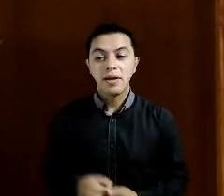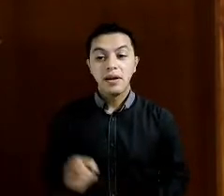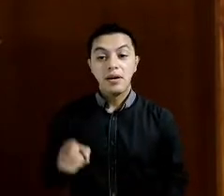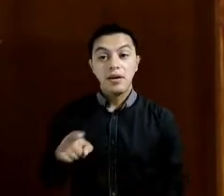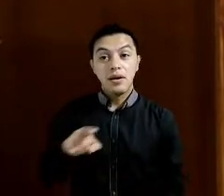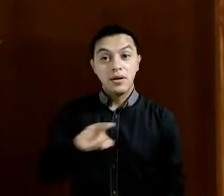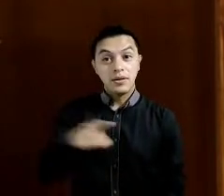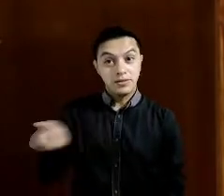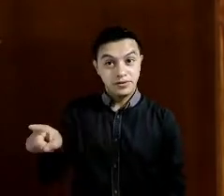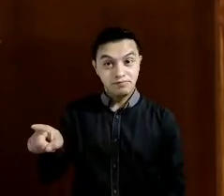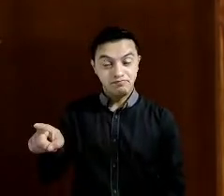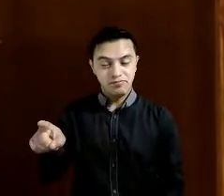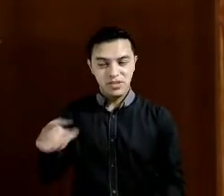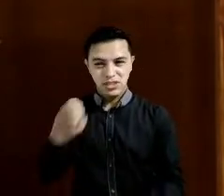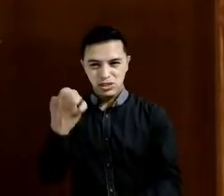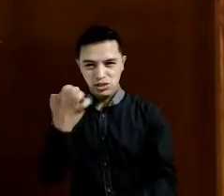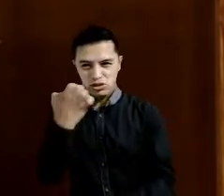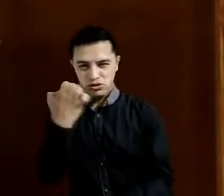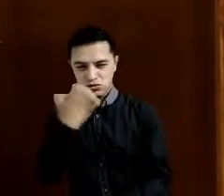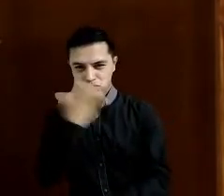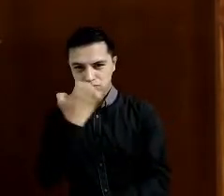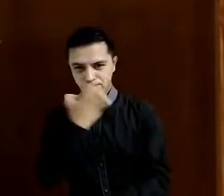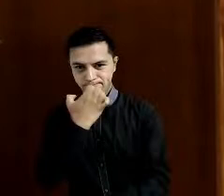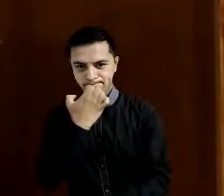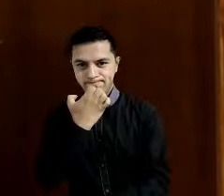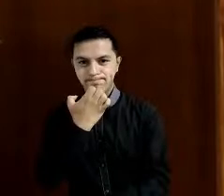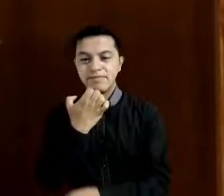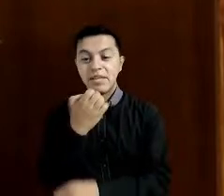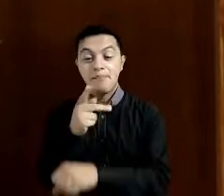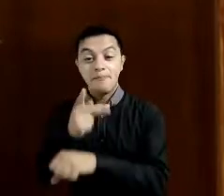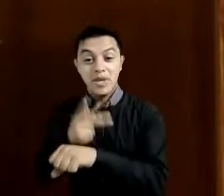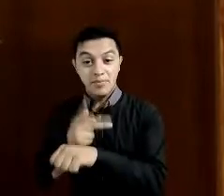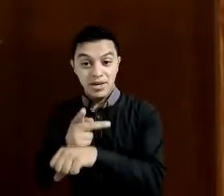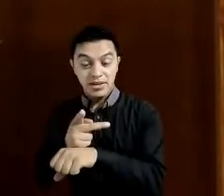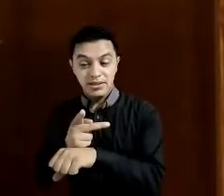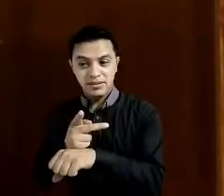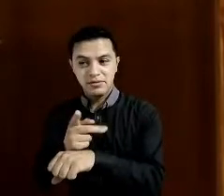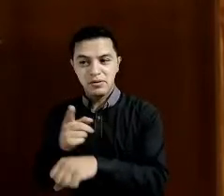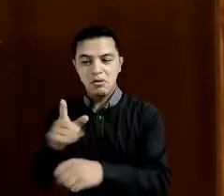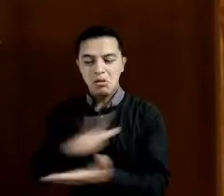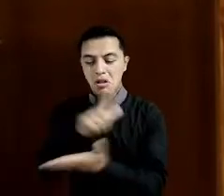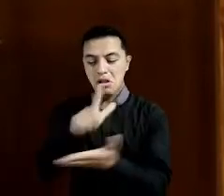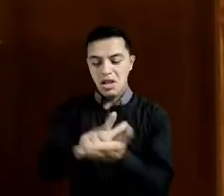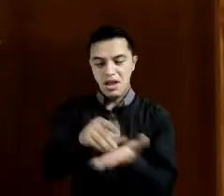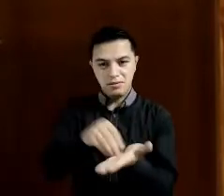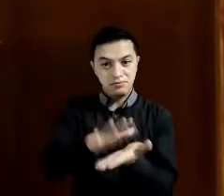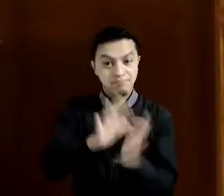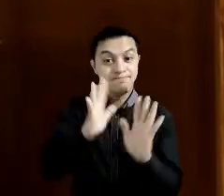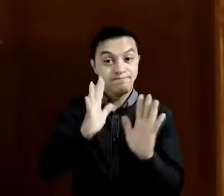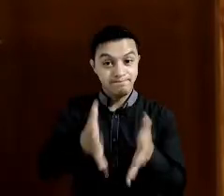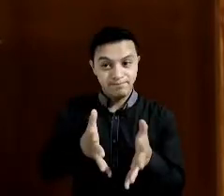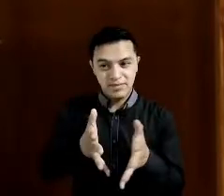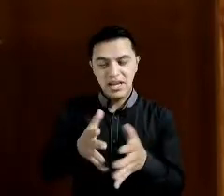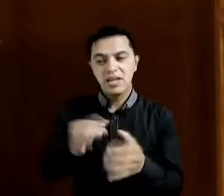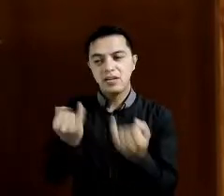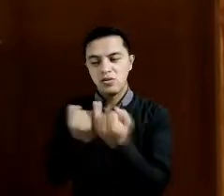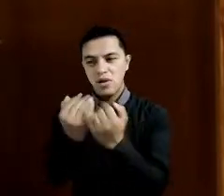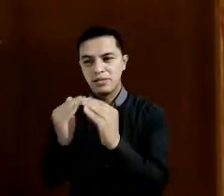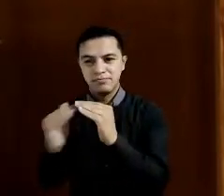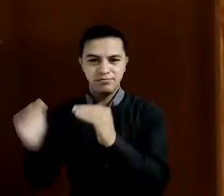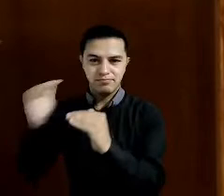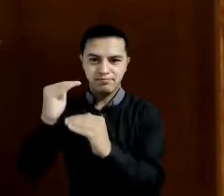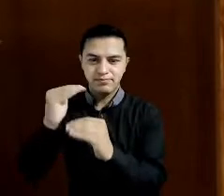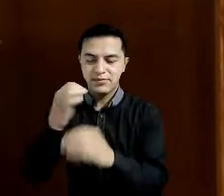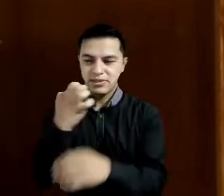básica que regula dicha ley, con sustento en la siguiente exposición de motivos. Con